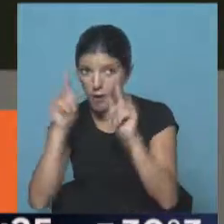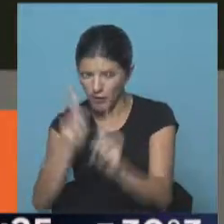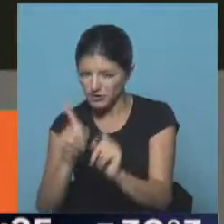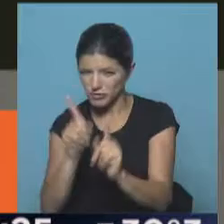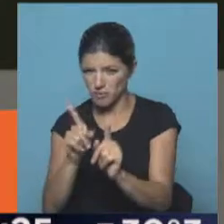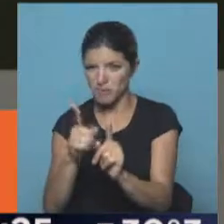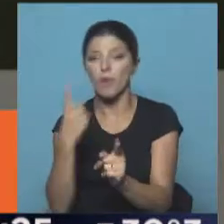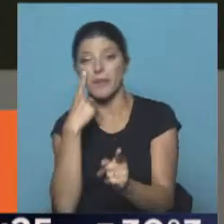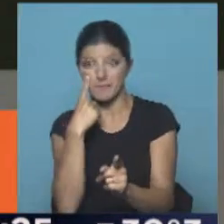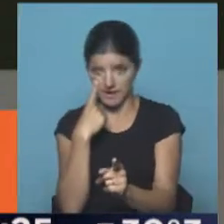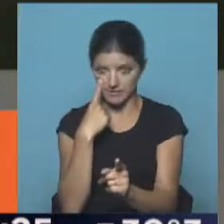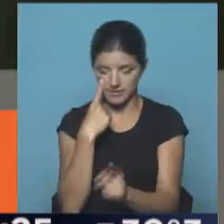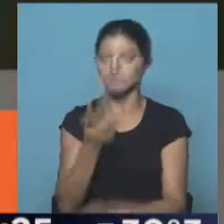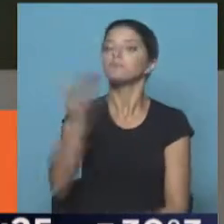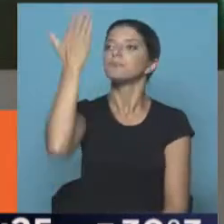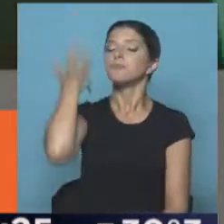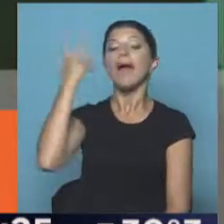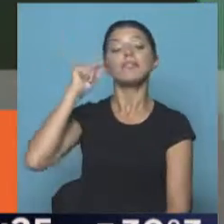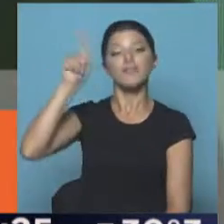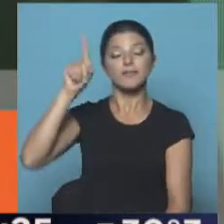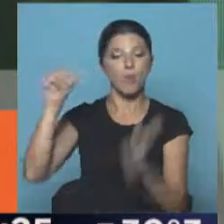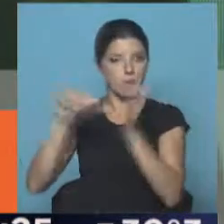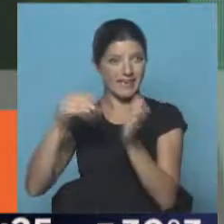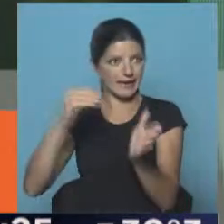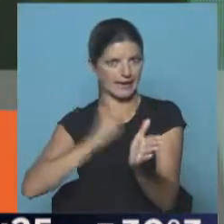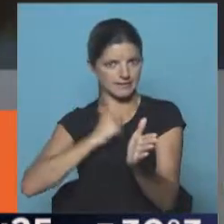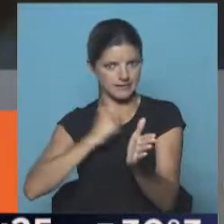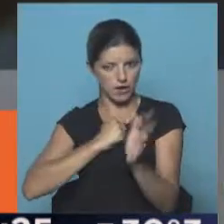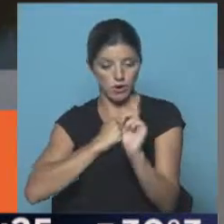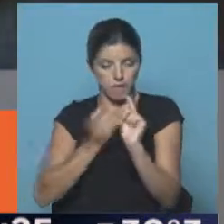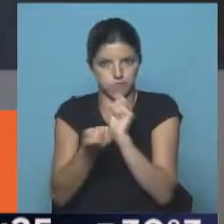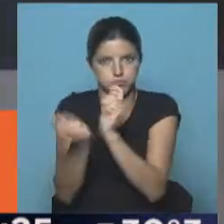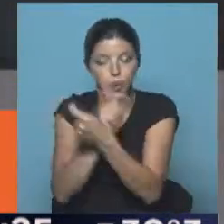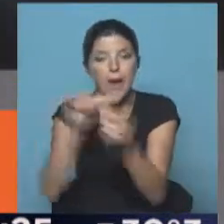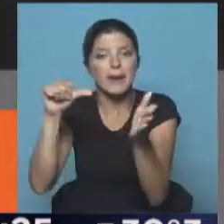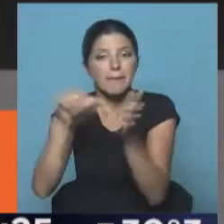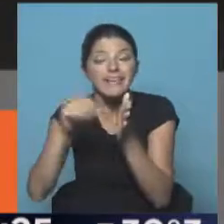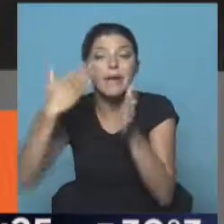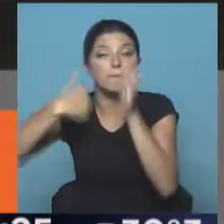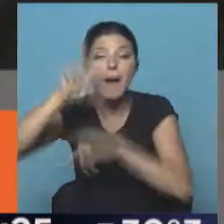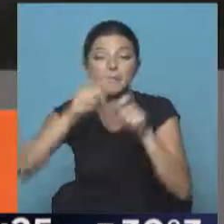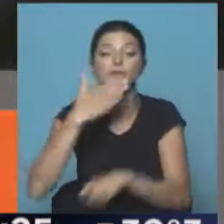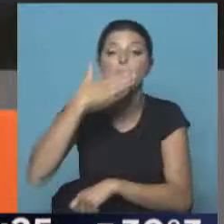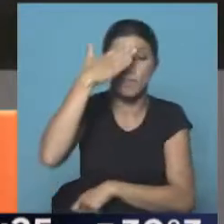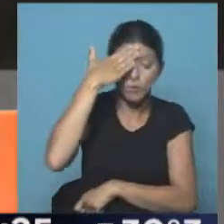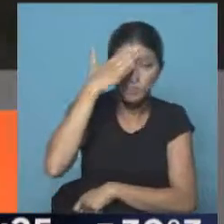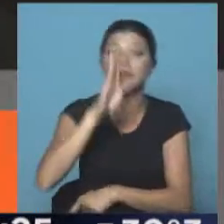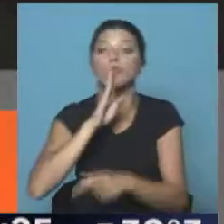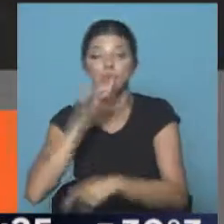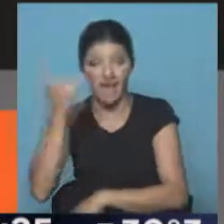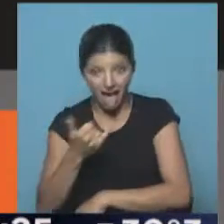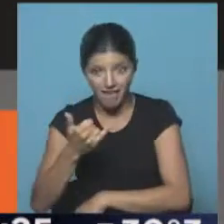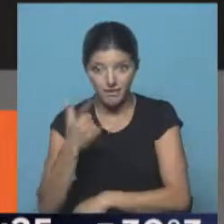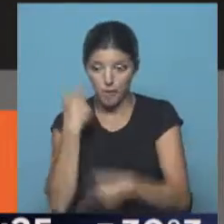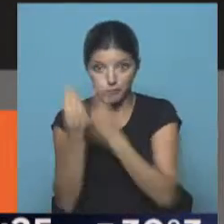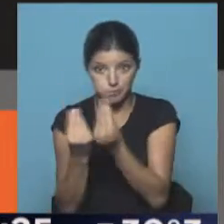de haber sido un país eminentemente cristiano hasta los años 50, se ha convertido en el país que más musulmanes y más judíos tiene en toda Europa. Esta